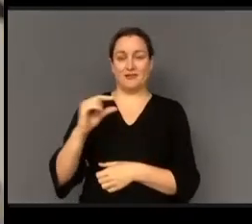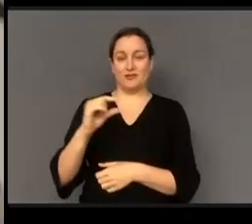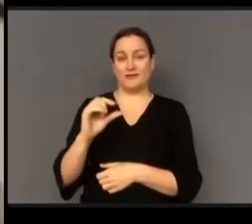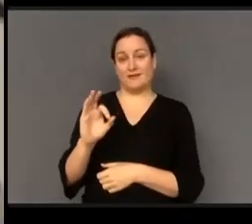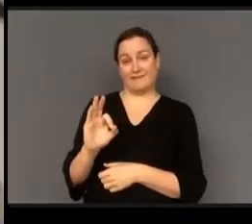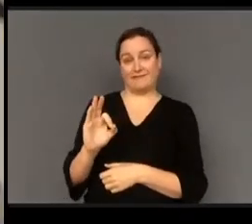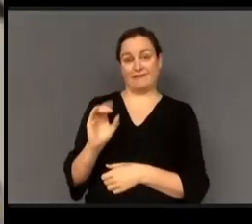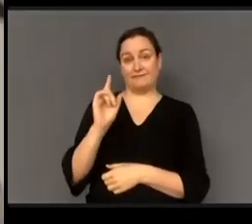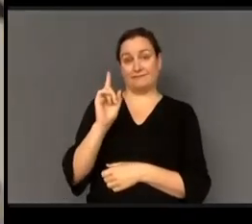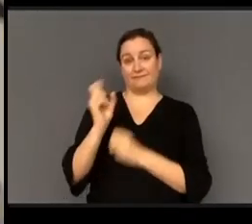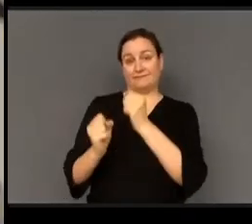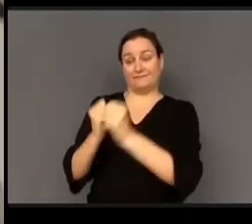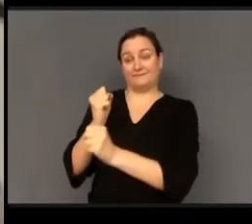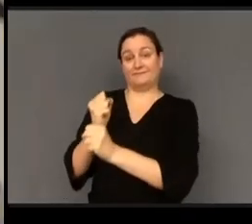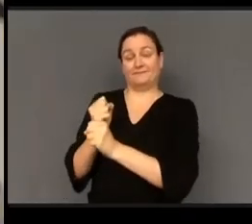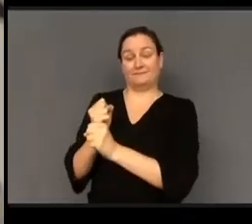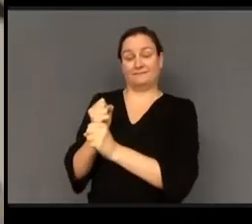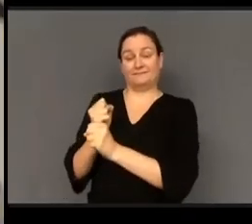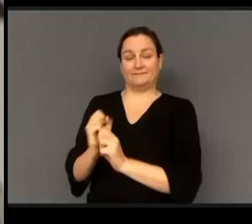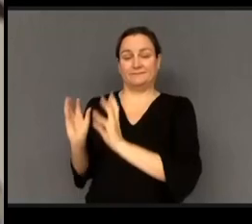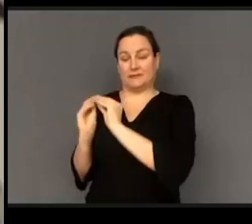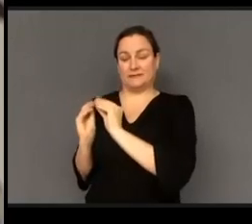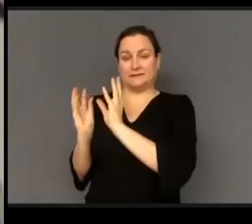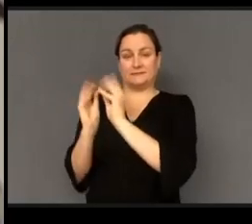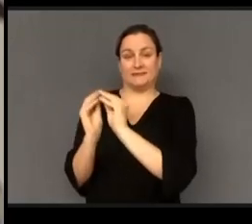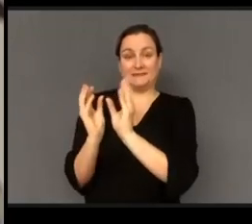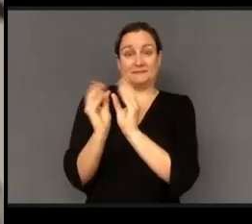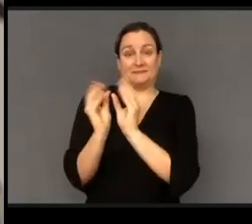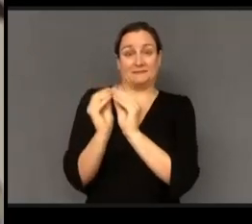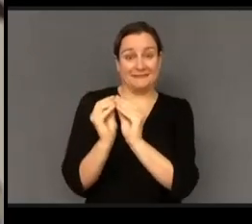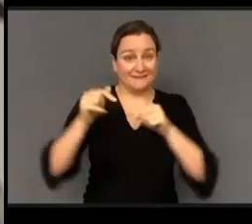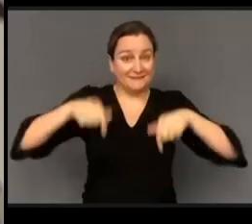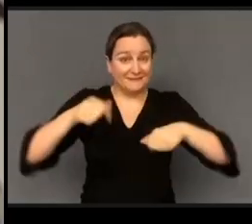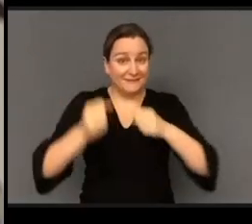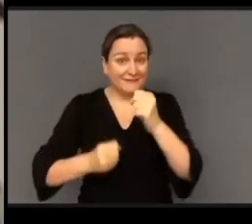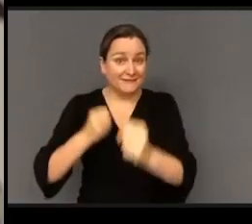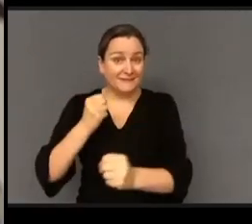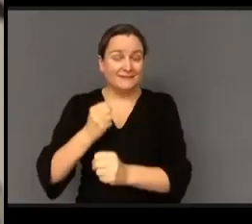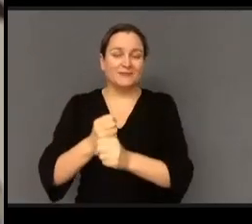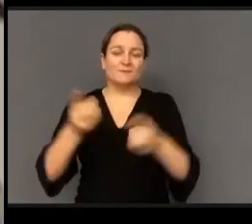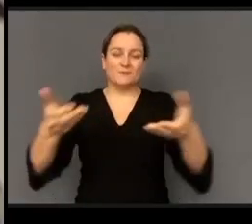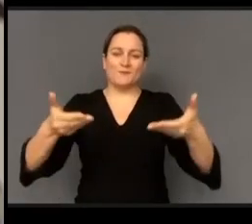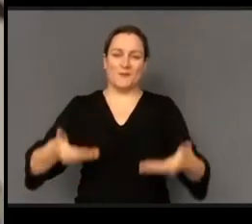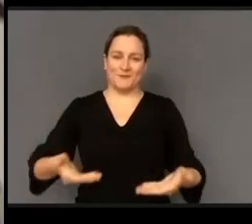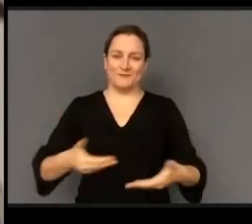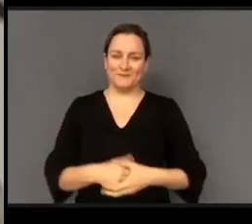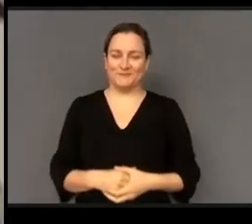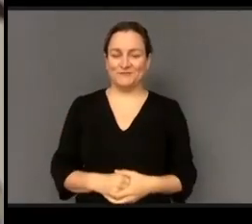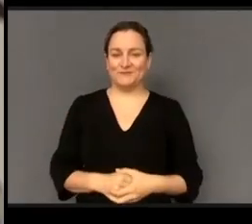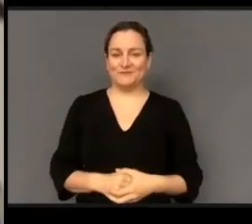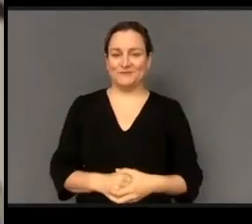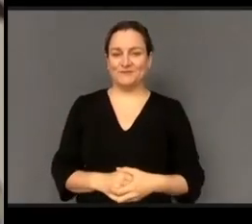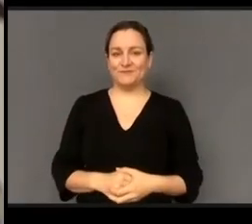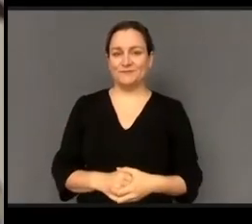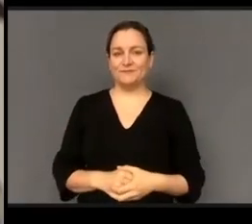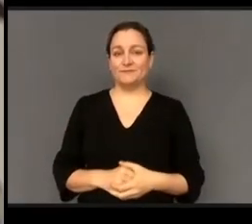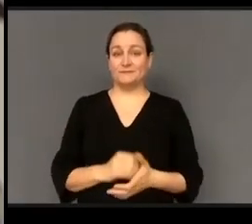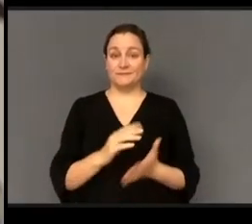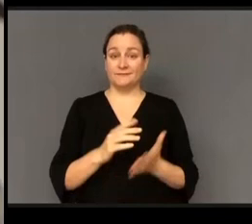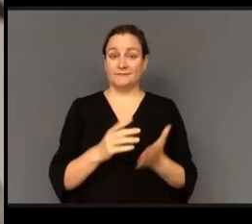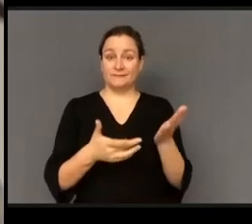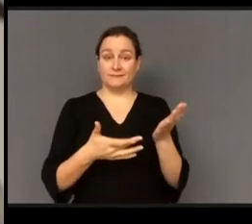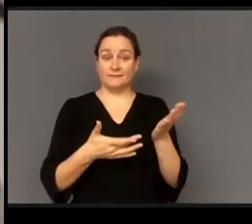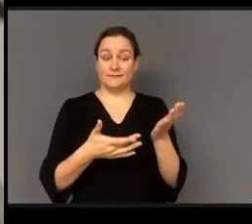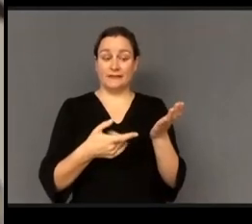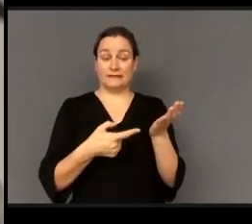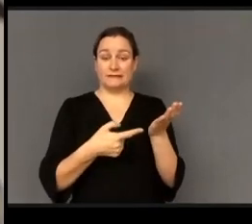en su reunión anual. La tecnología digital, incluyendo